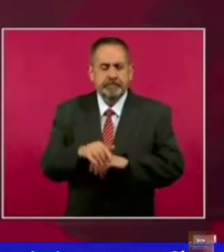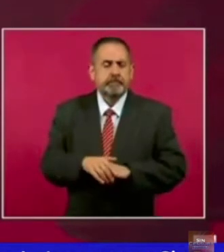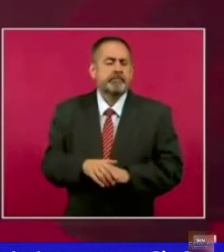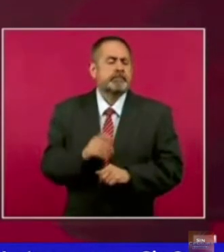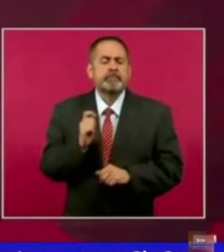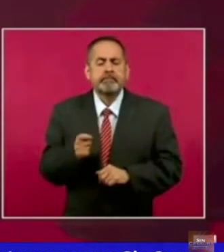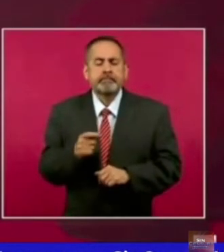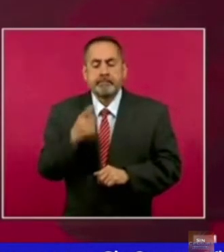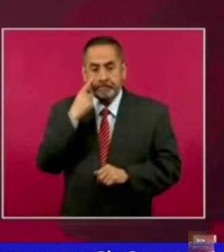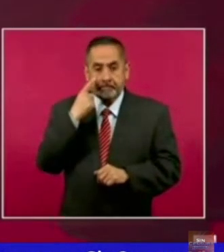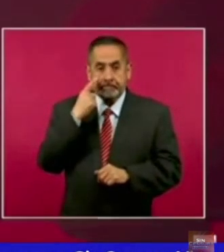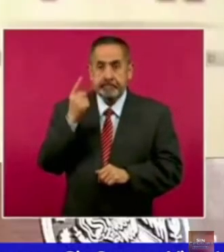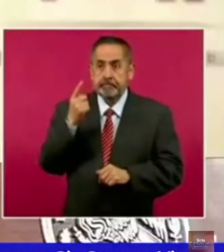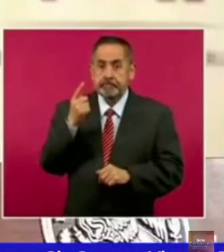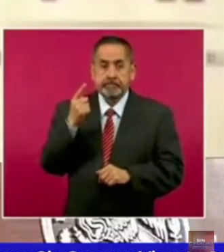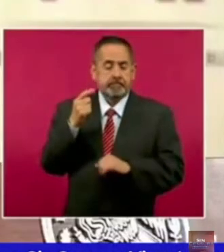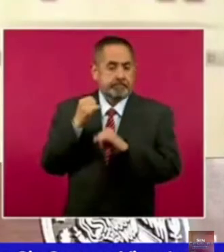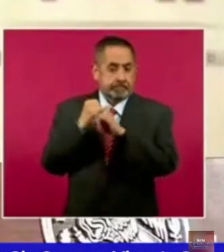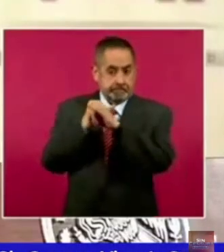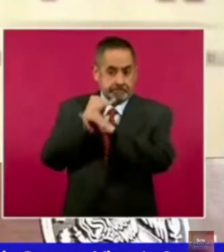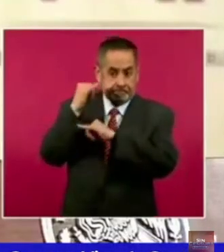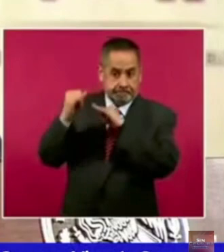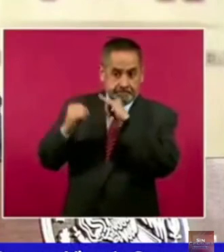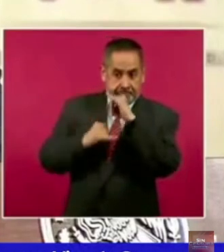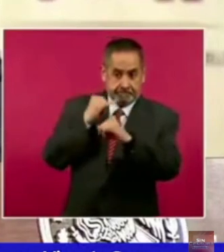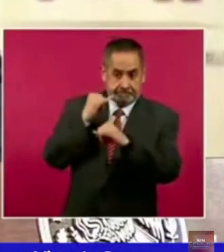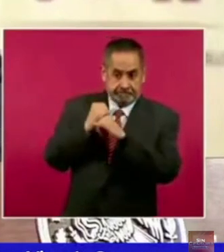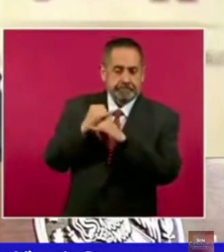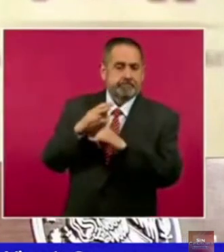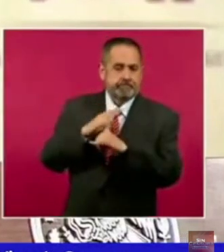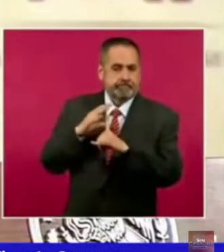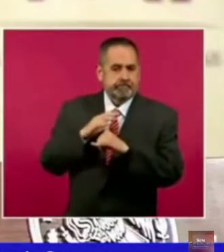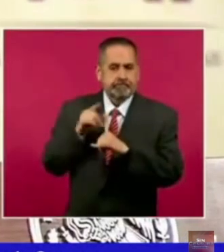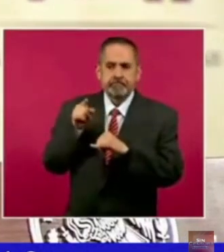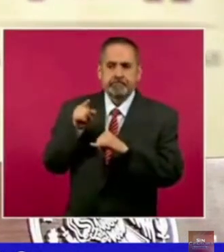internacional que funciona